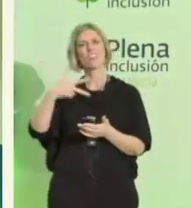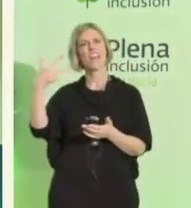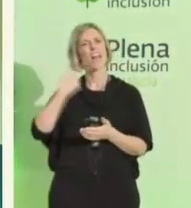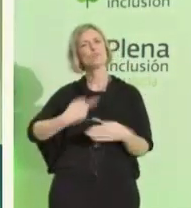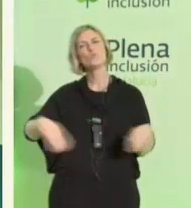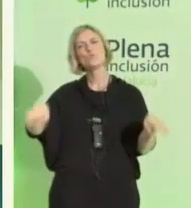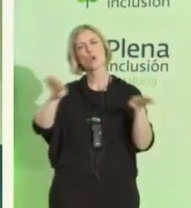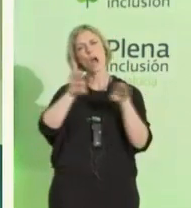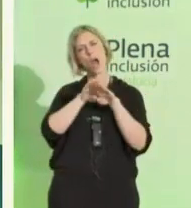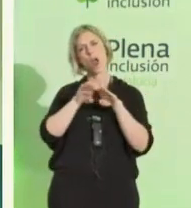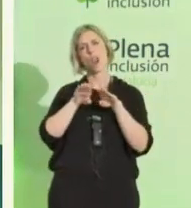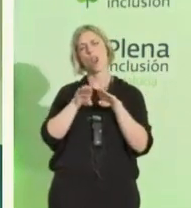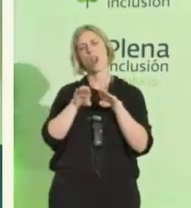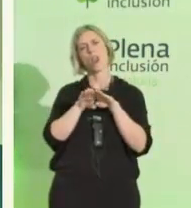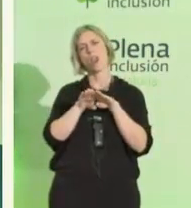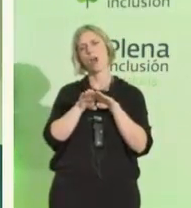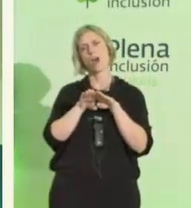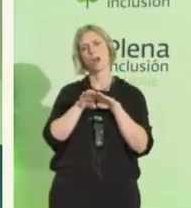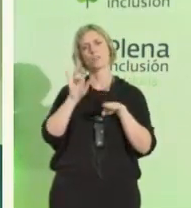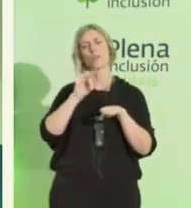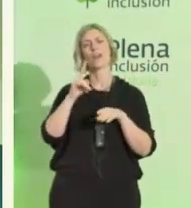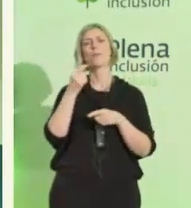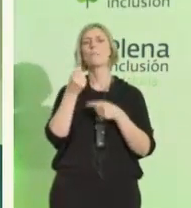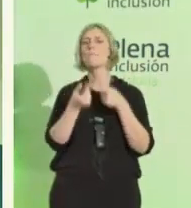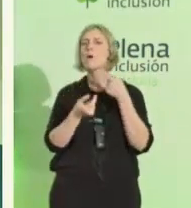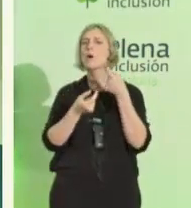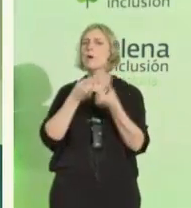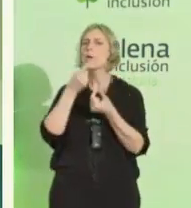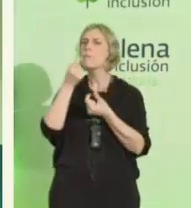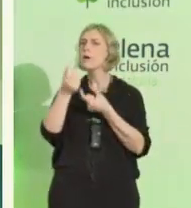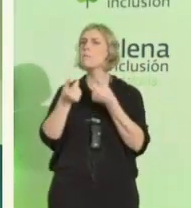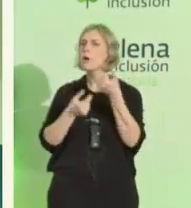y cada vez vamos a hacer más visibles